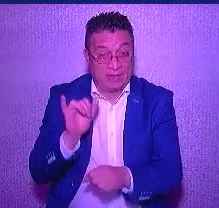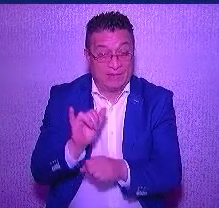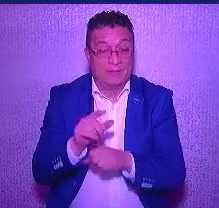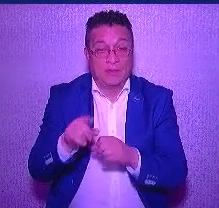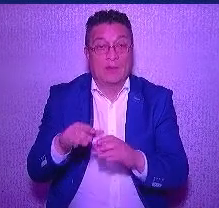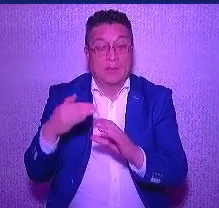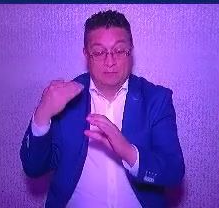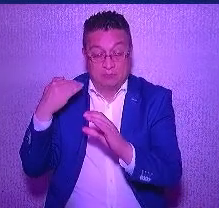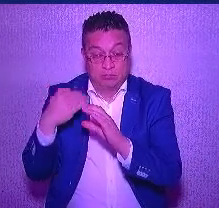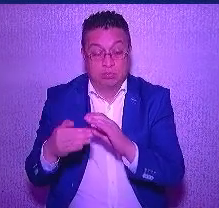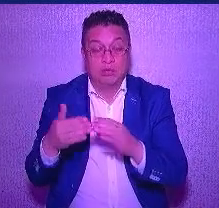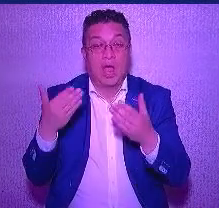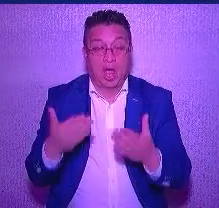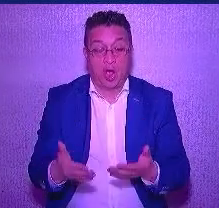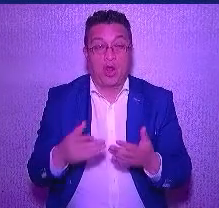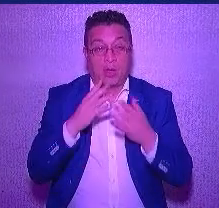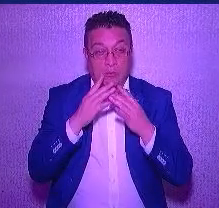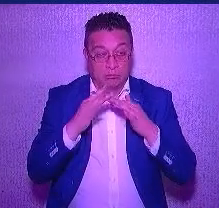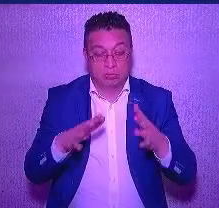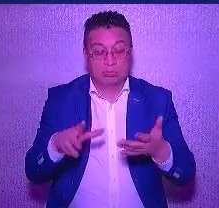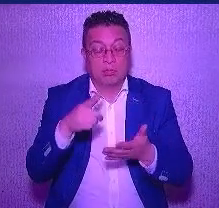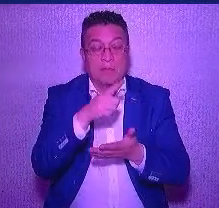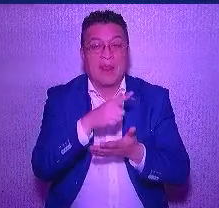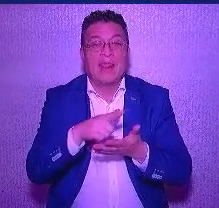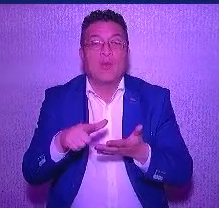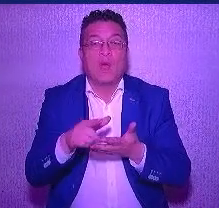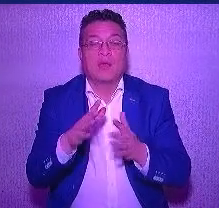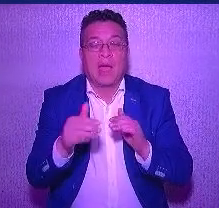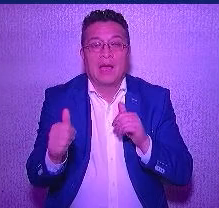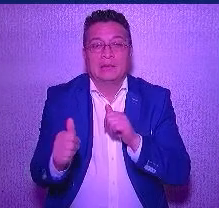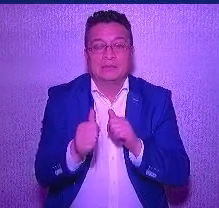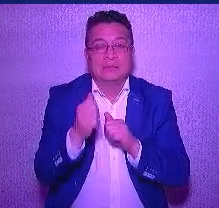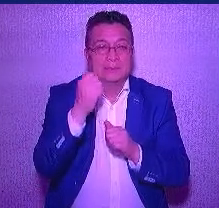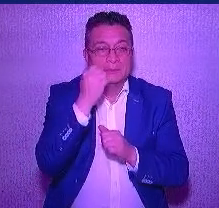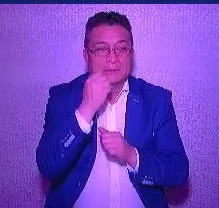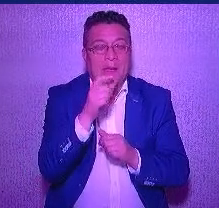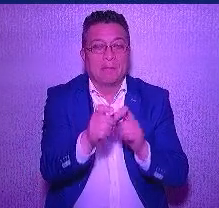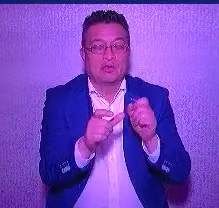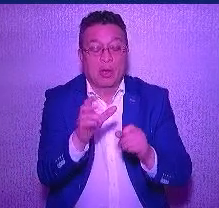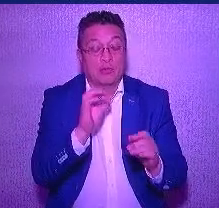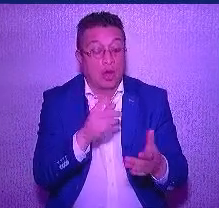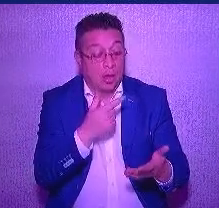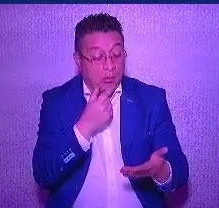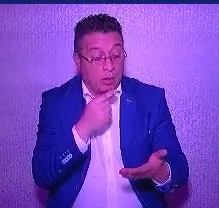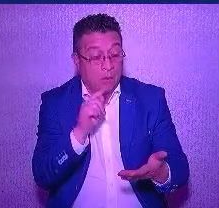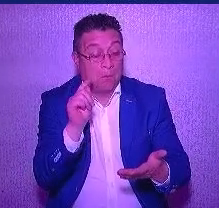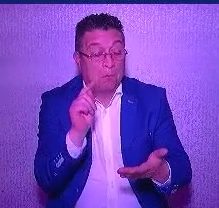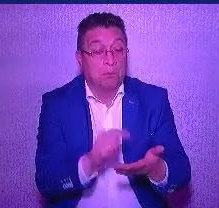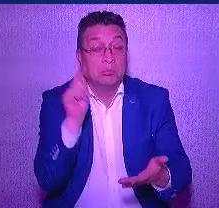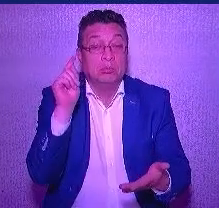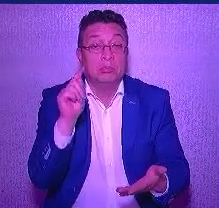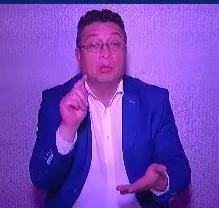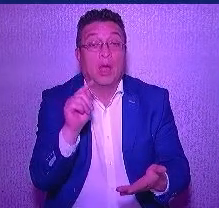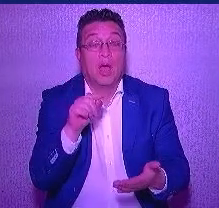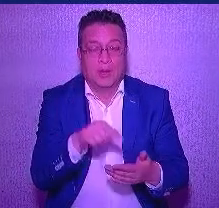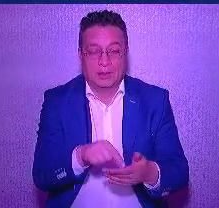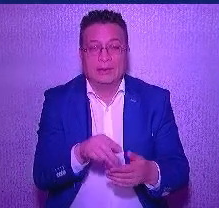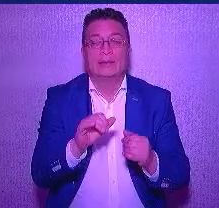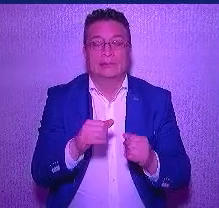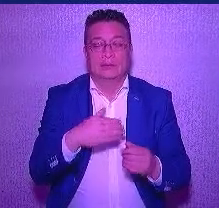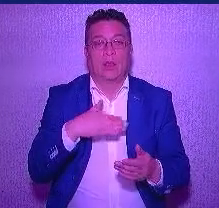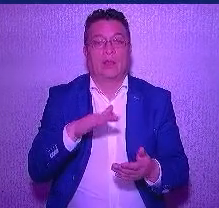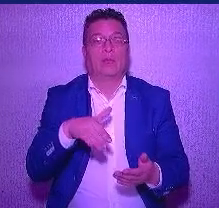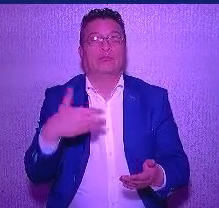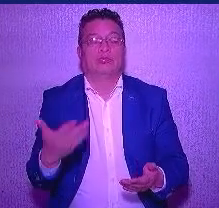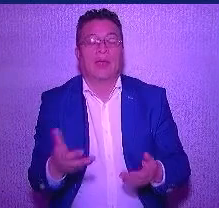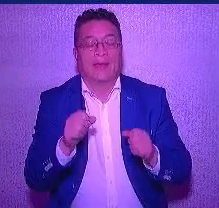correo que ahora se está haciendo en un lenguaje mucho más cercano de las personas para que hagas un click Eso es Es realmente cómo se está